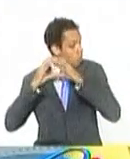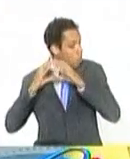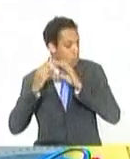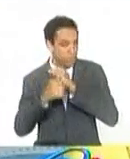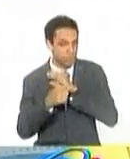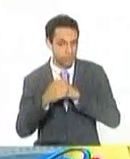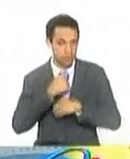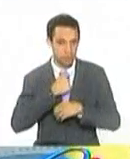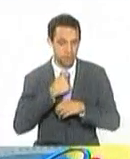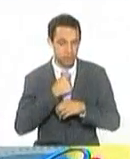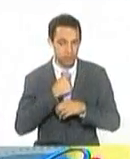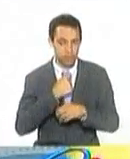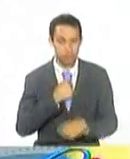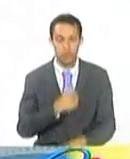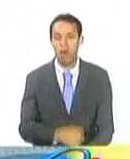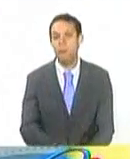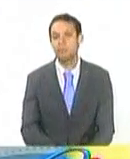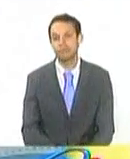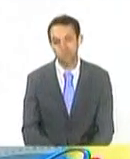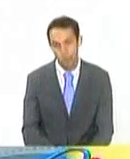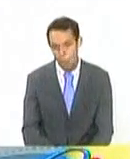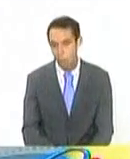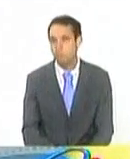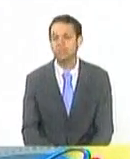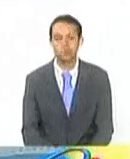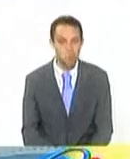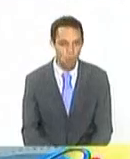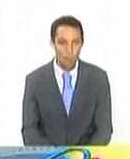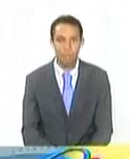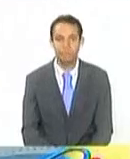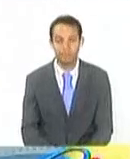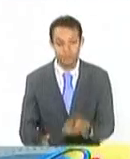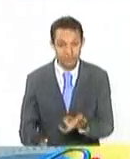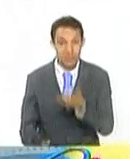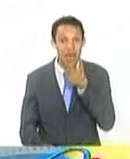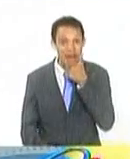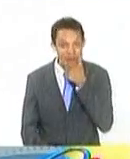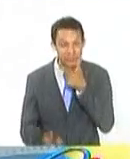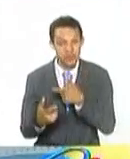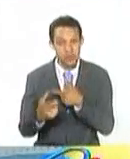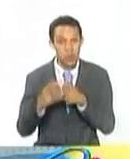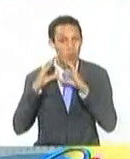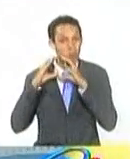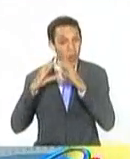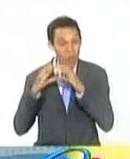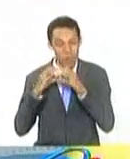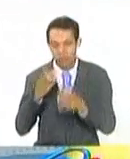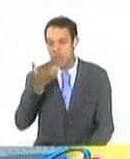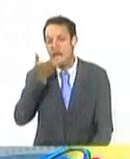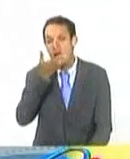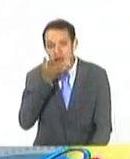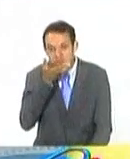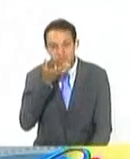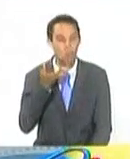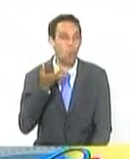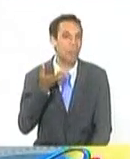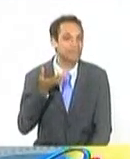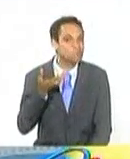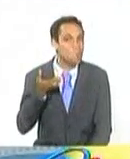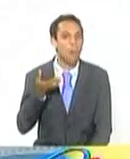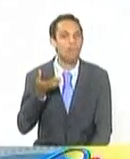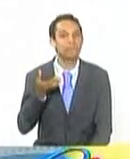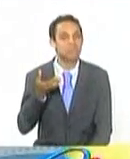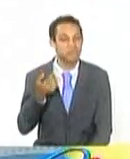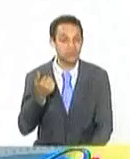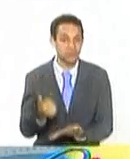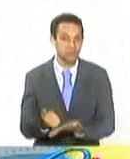hace un buen masticado uno le está dando al organismo un gran componente nutricional usted sabe